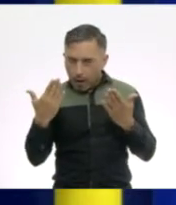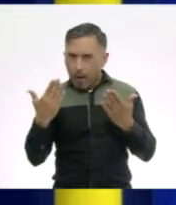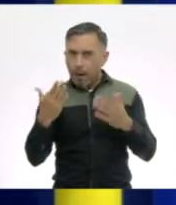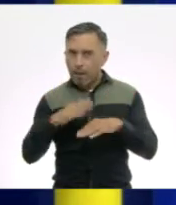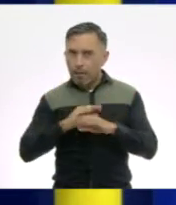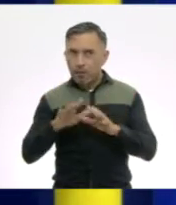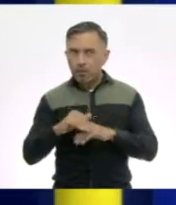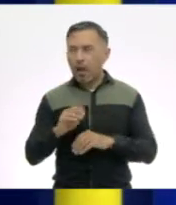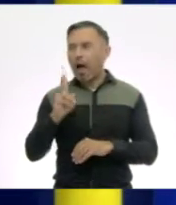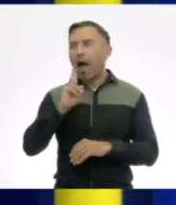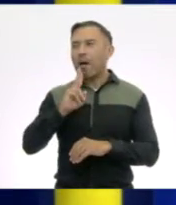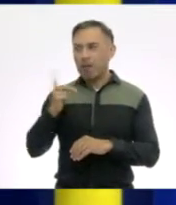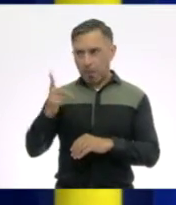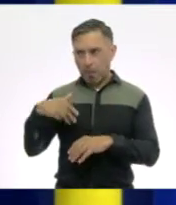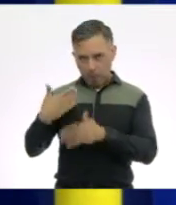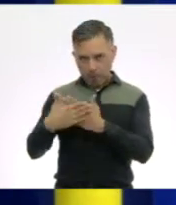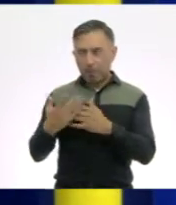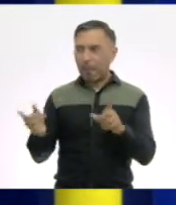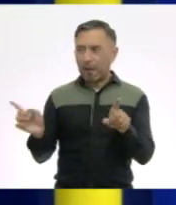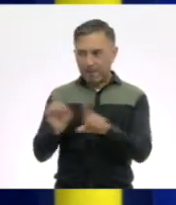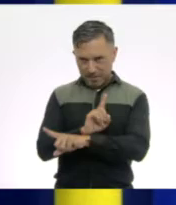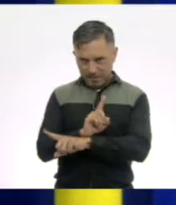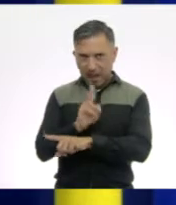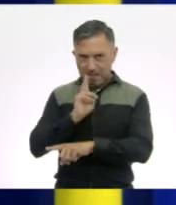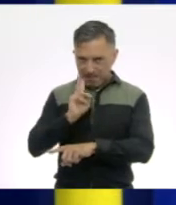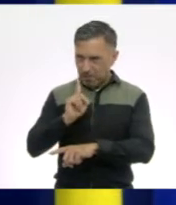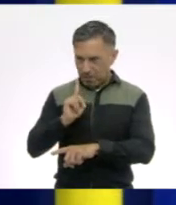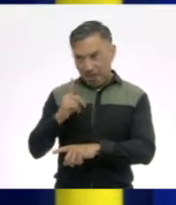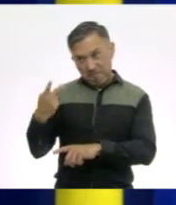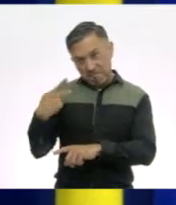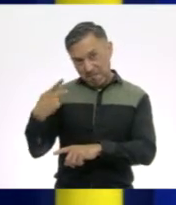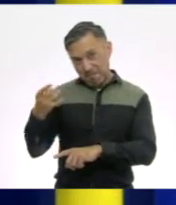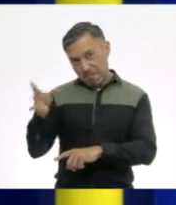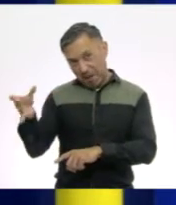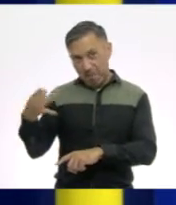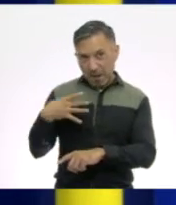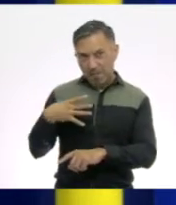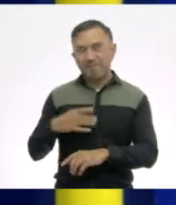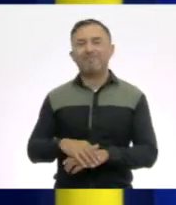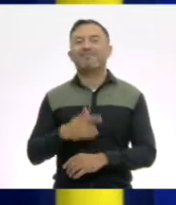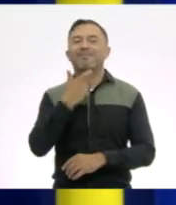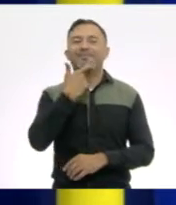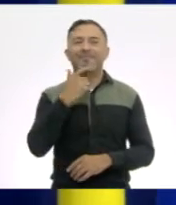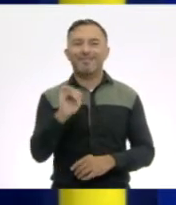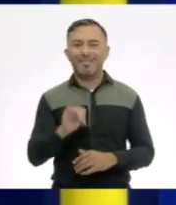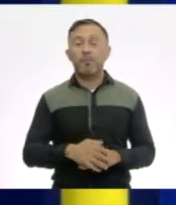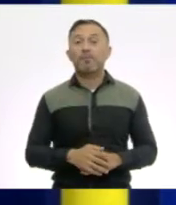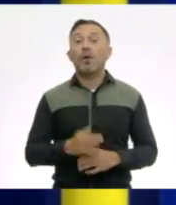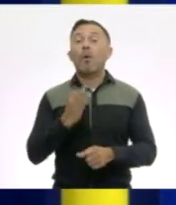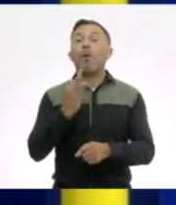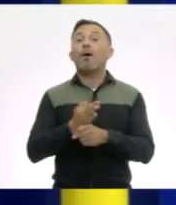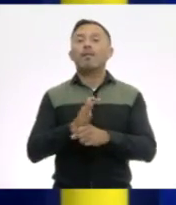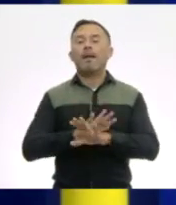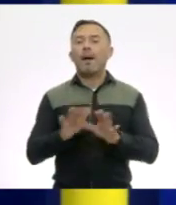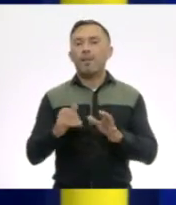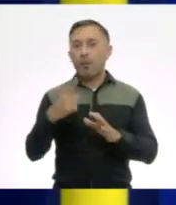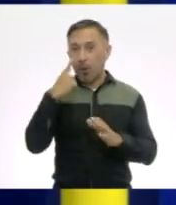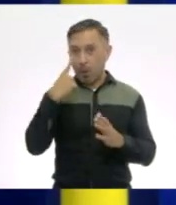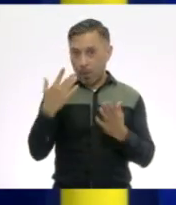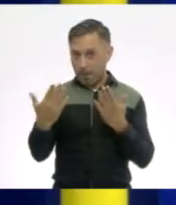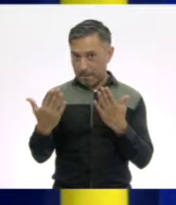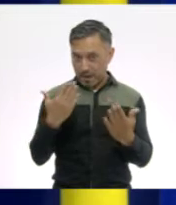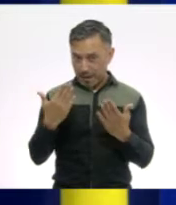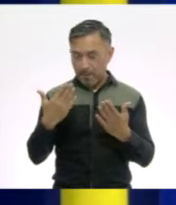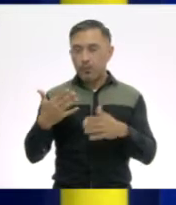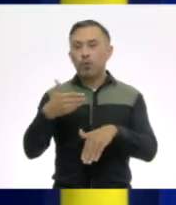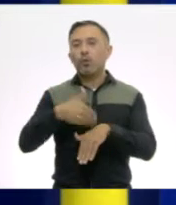reto a que nos echemos la revancha. Ay, gracias, sí. A ver si ya gano. Y así hemos terminado con criterios de comparación de